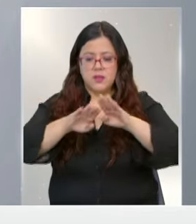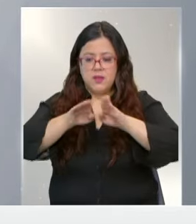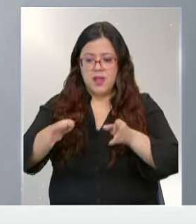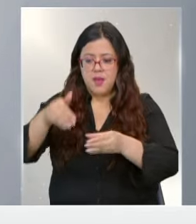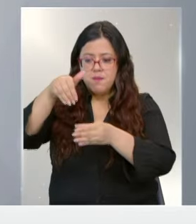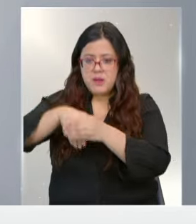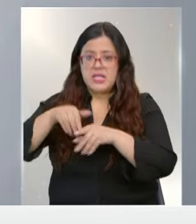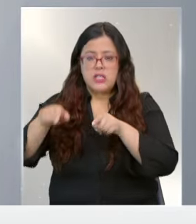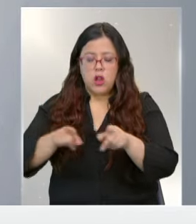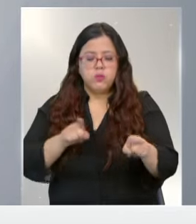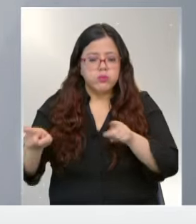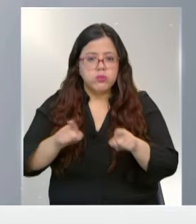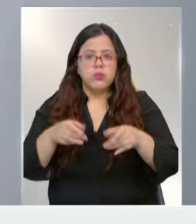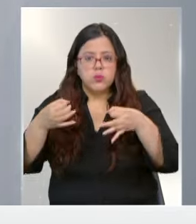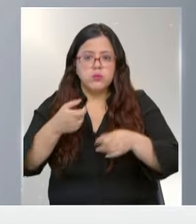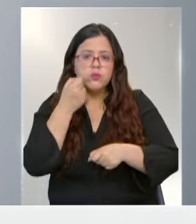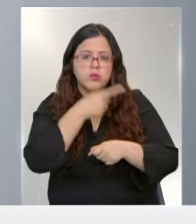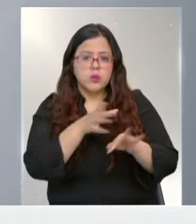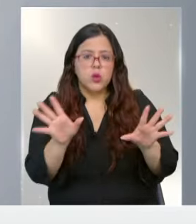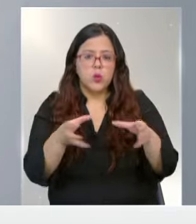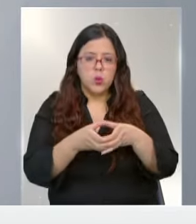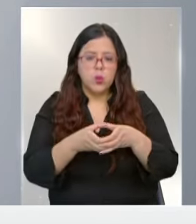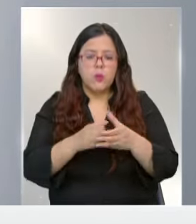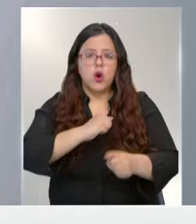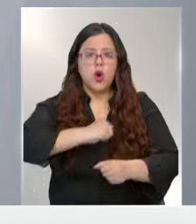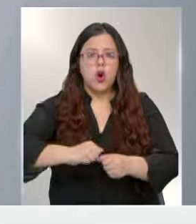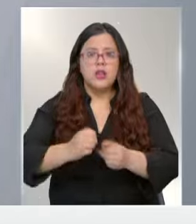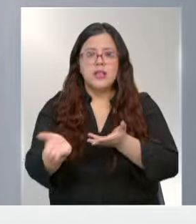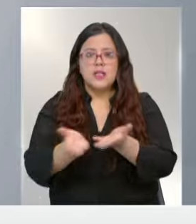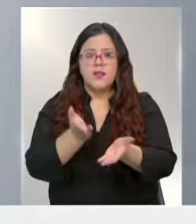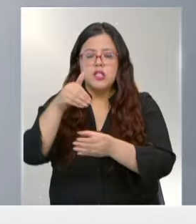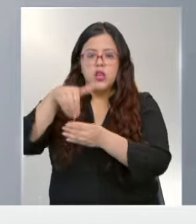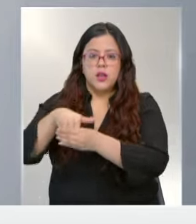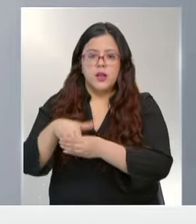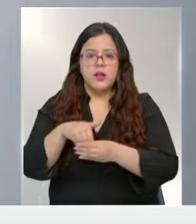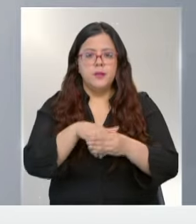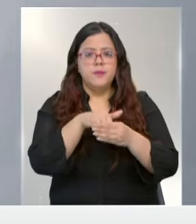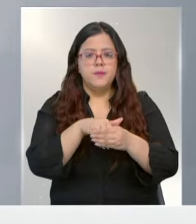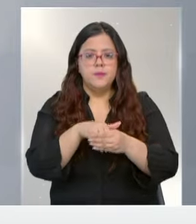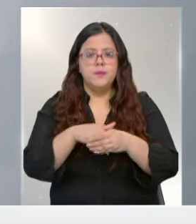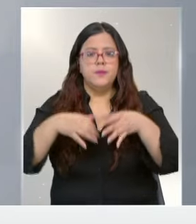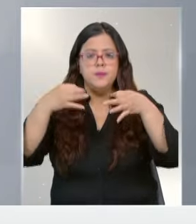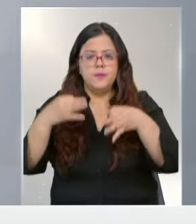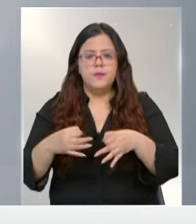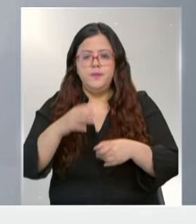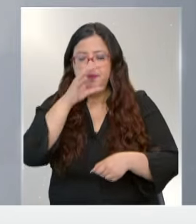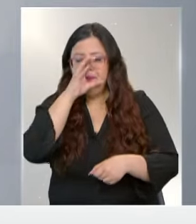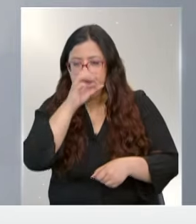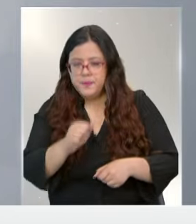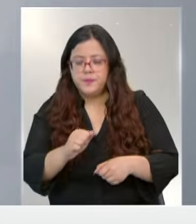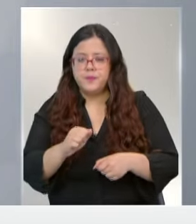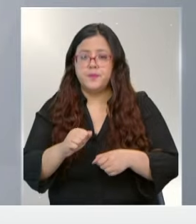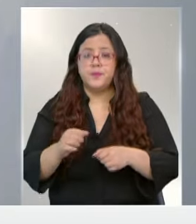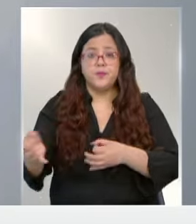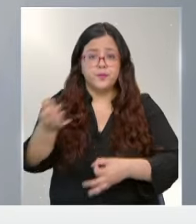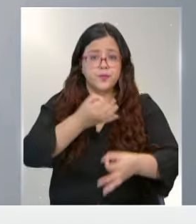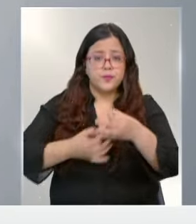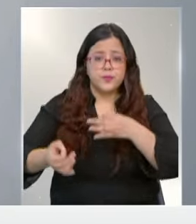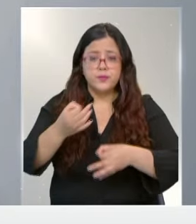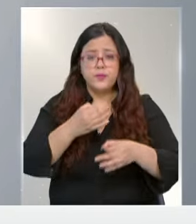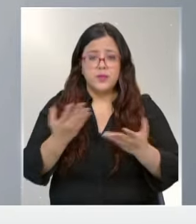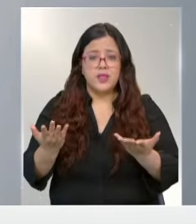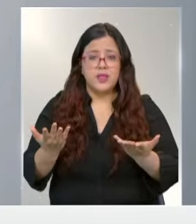que se organizan para levantar una demanda colectiva contra el servicio electoral luego de haber soportado, según cuentan,